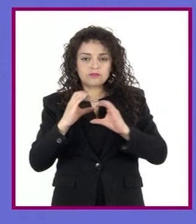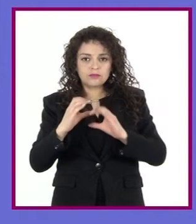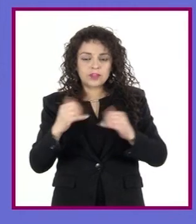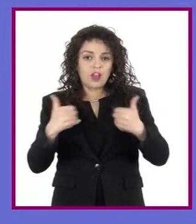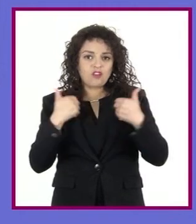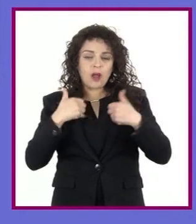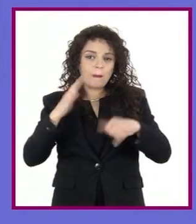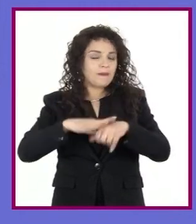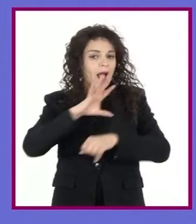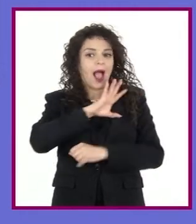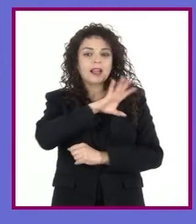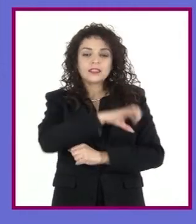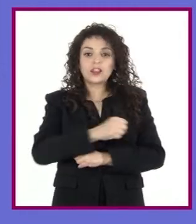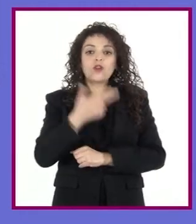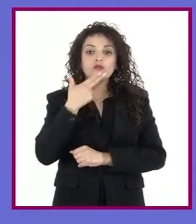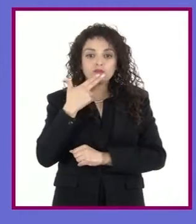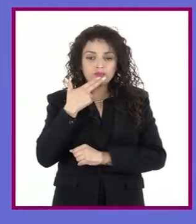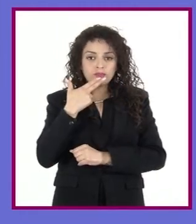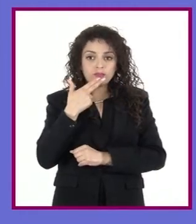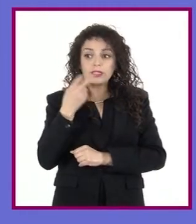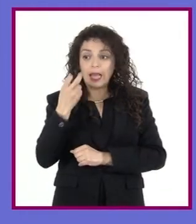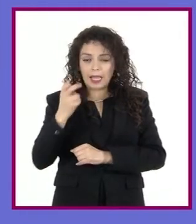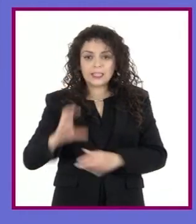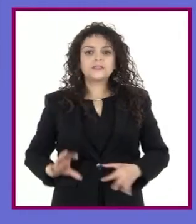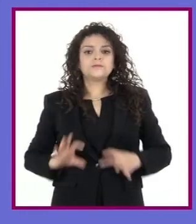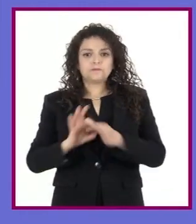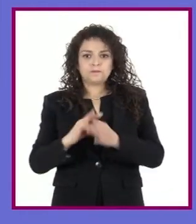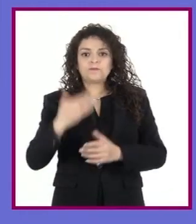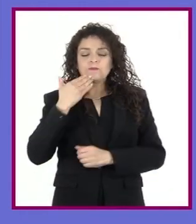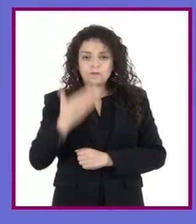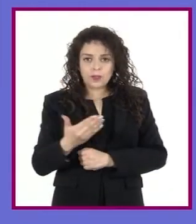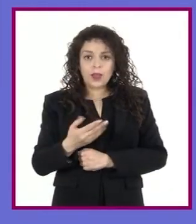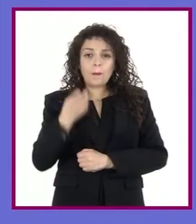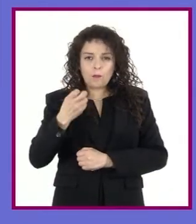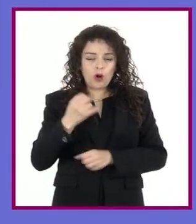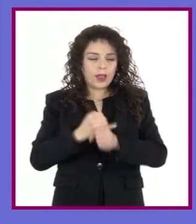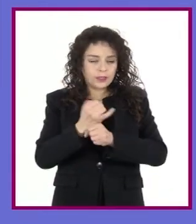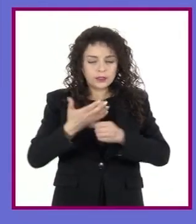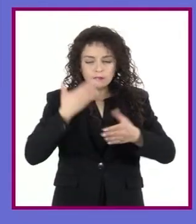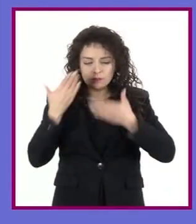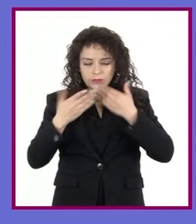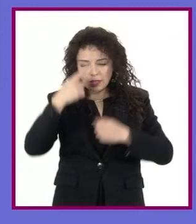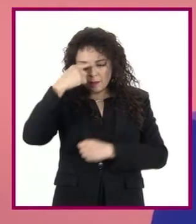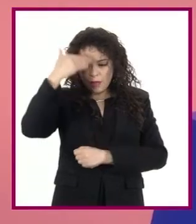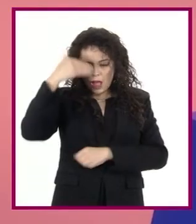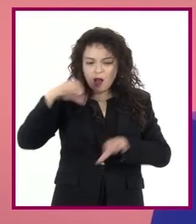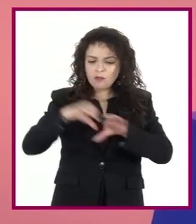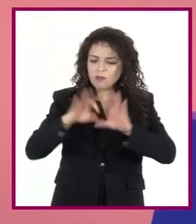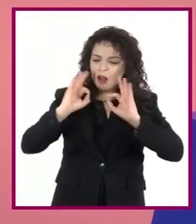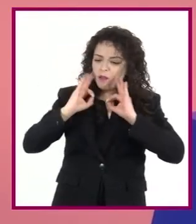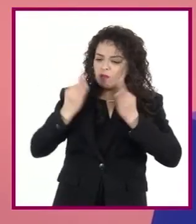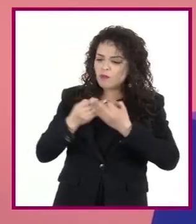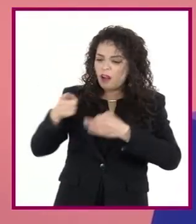jóvenes, que con ellas se relacionan y que este estudio pretende observar sus formas de interacción.